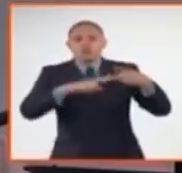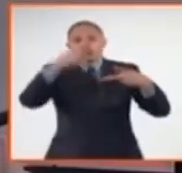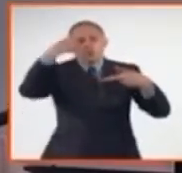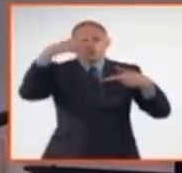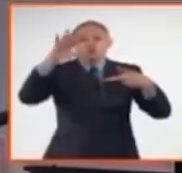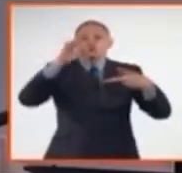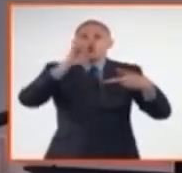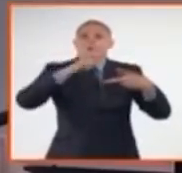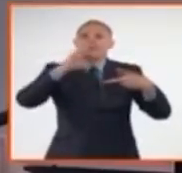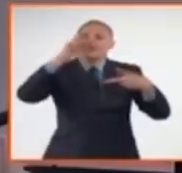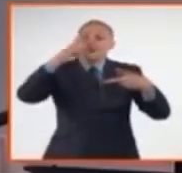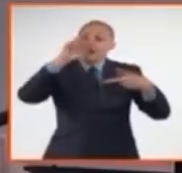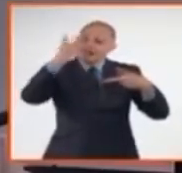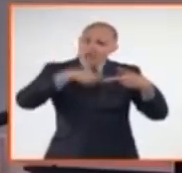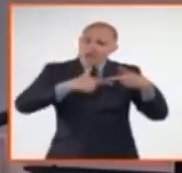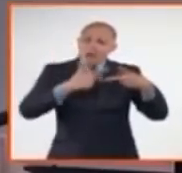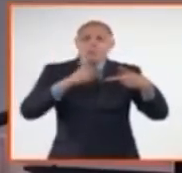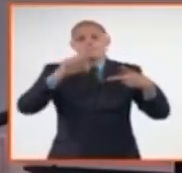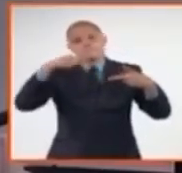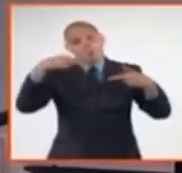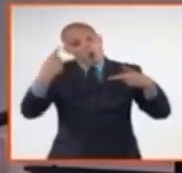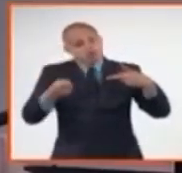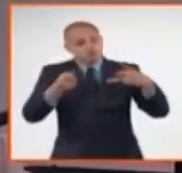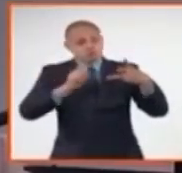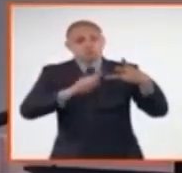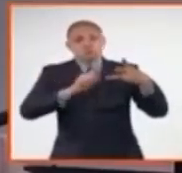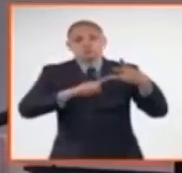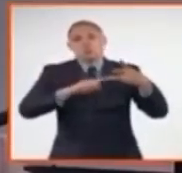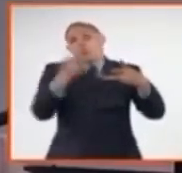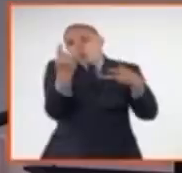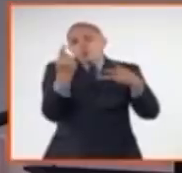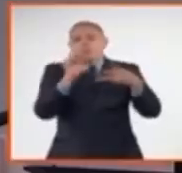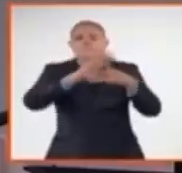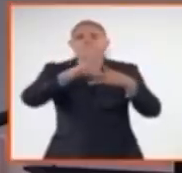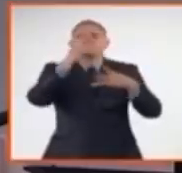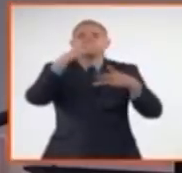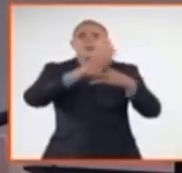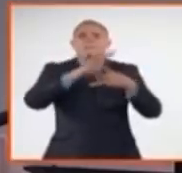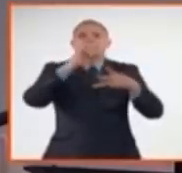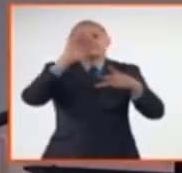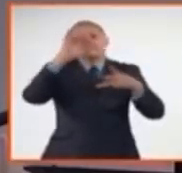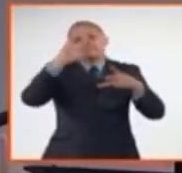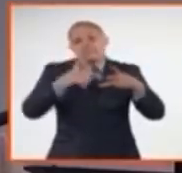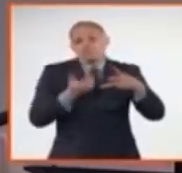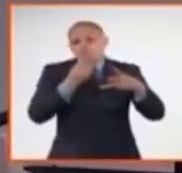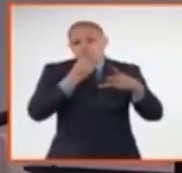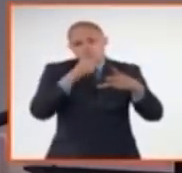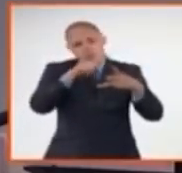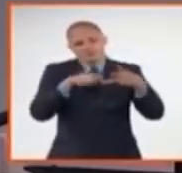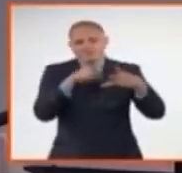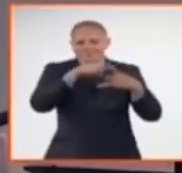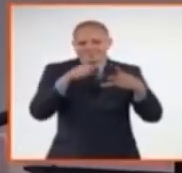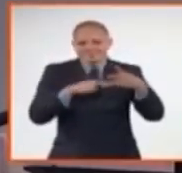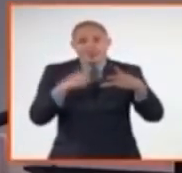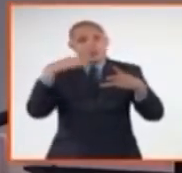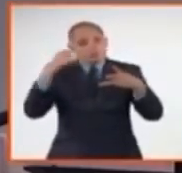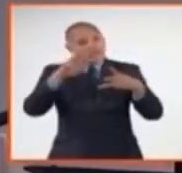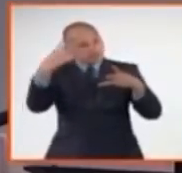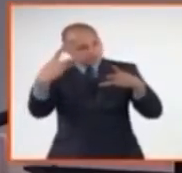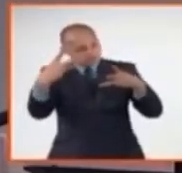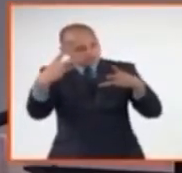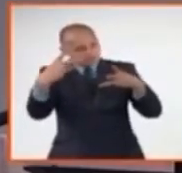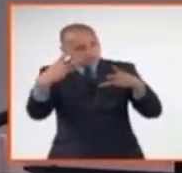porque son partes de la proteína más importante obtenida por edades técnicas adn recombinante purificadas están muy